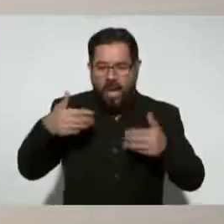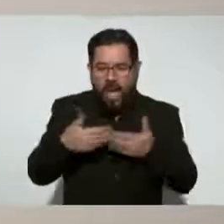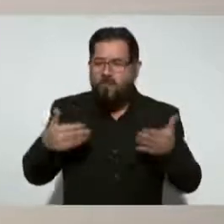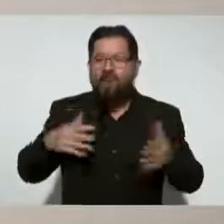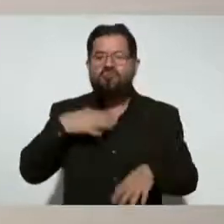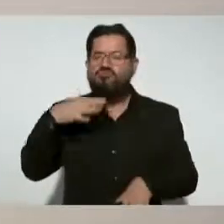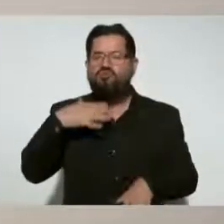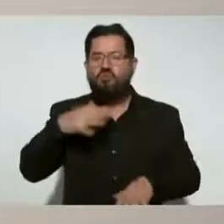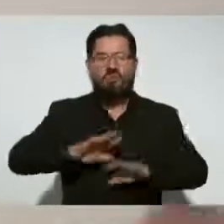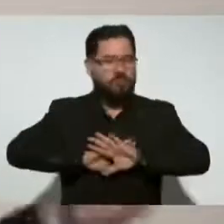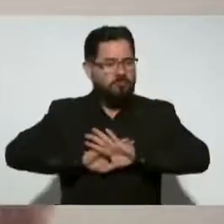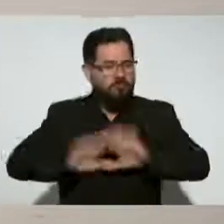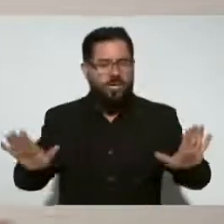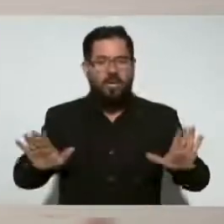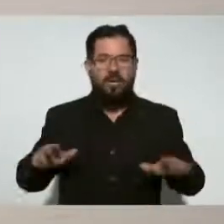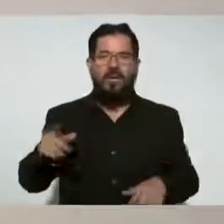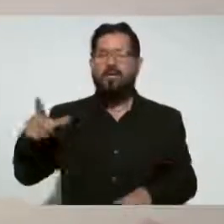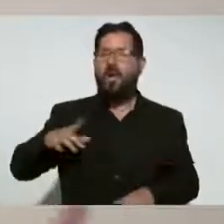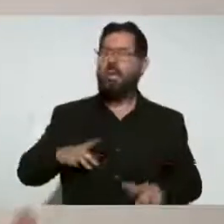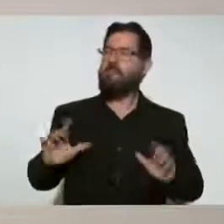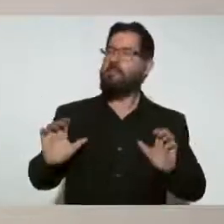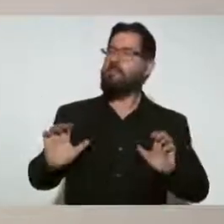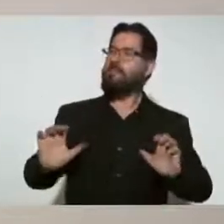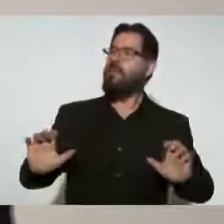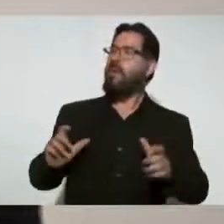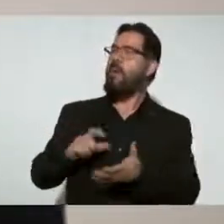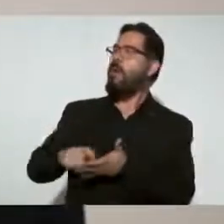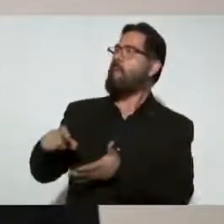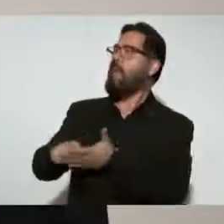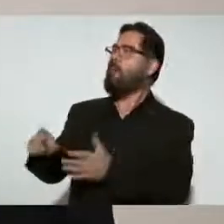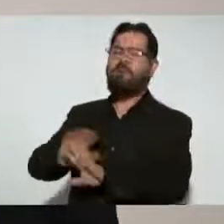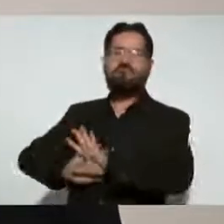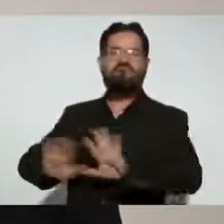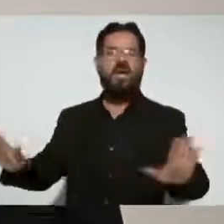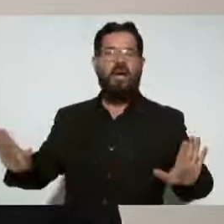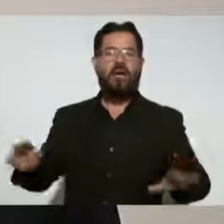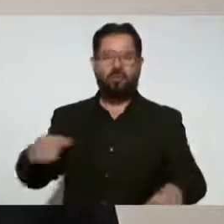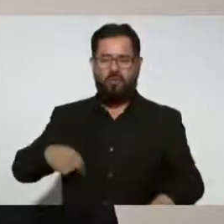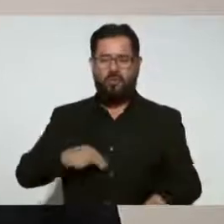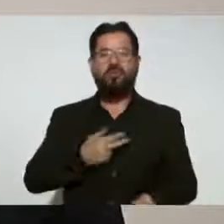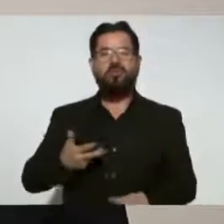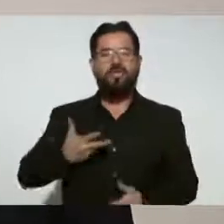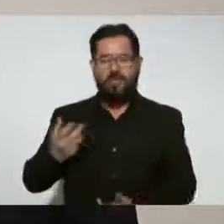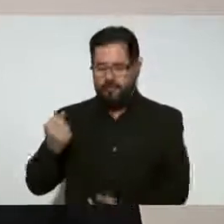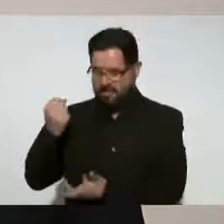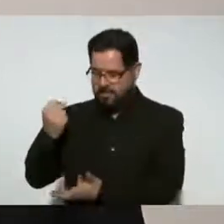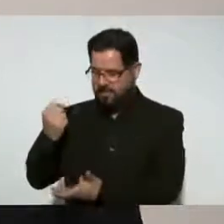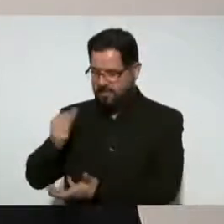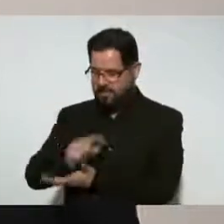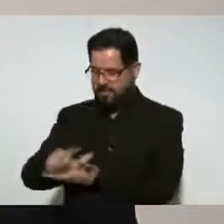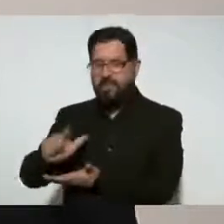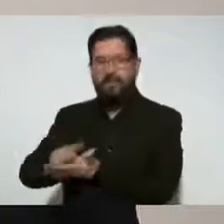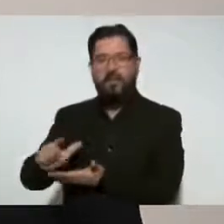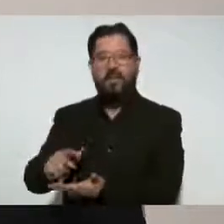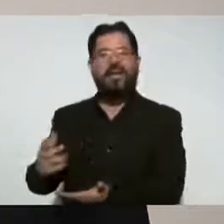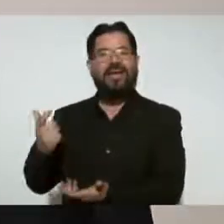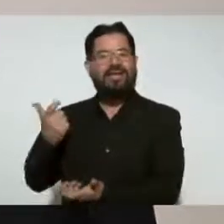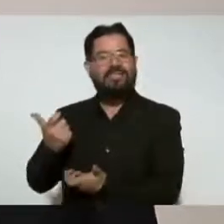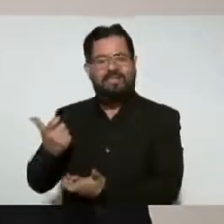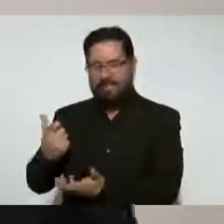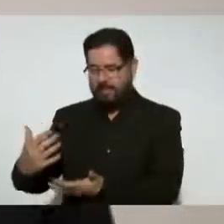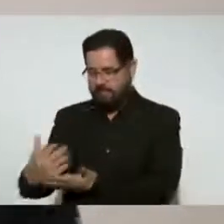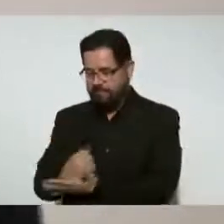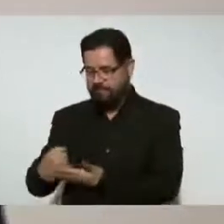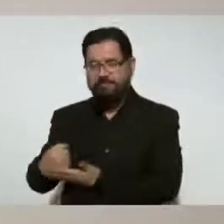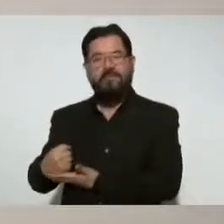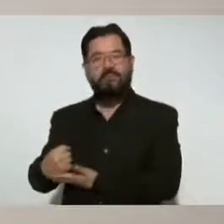lujos en el gobierno, tenemos finanzas públicas sanas y ya están apartados 32